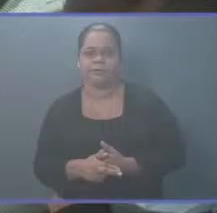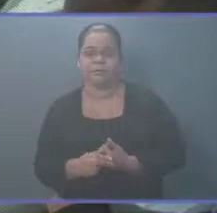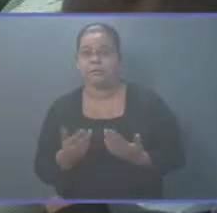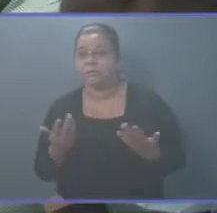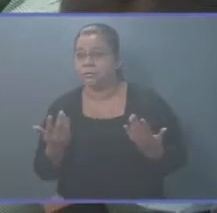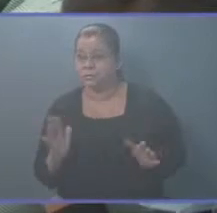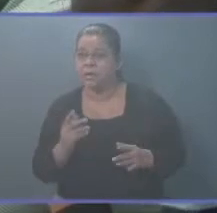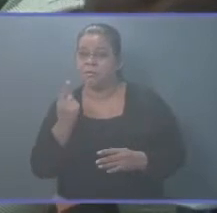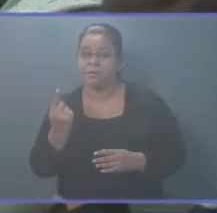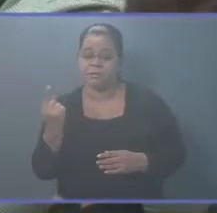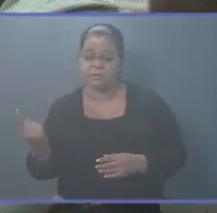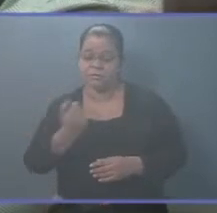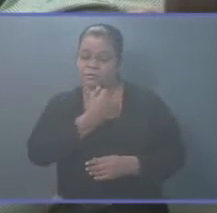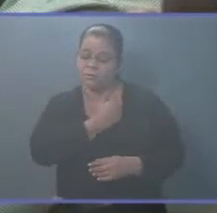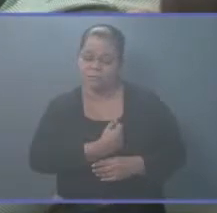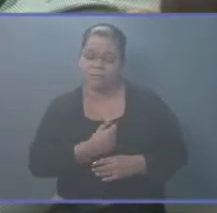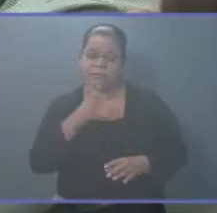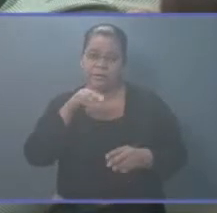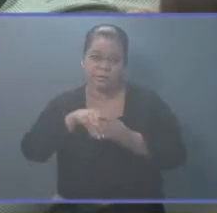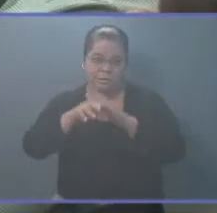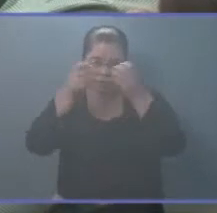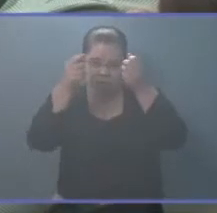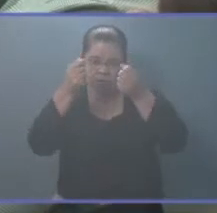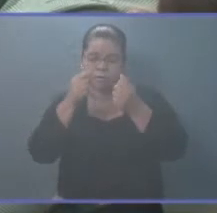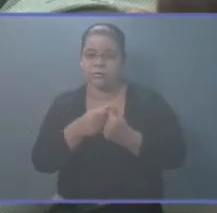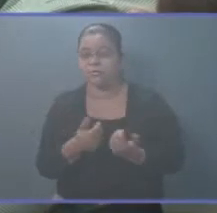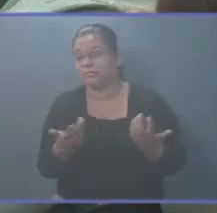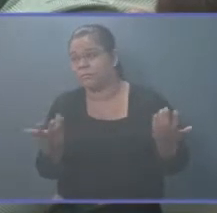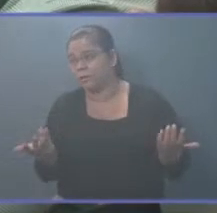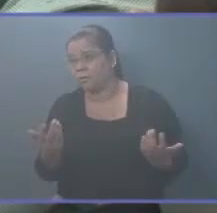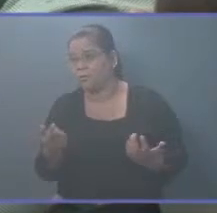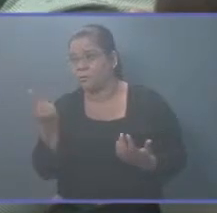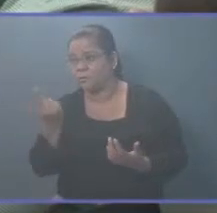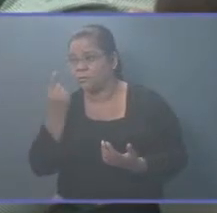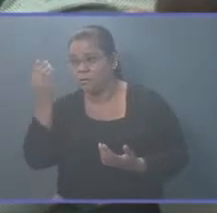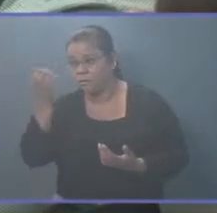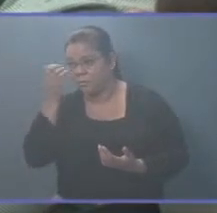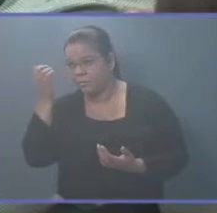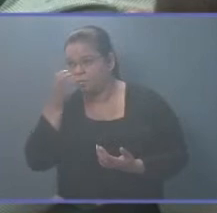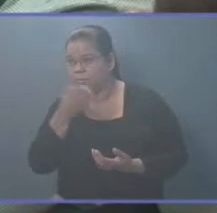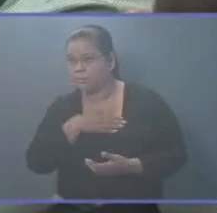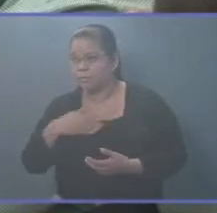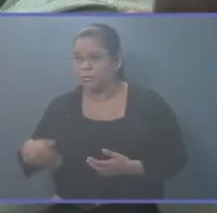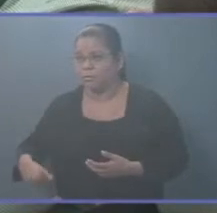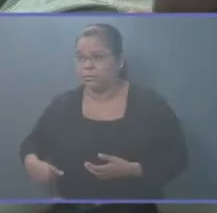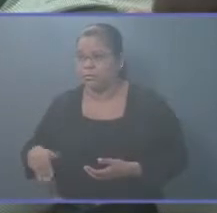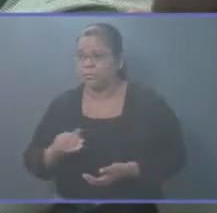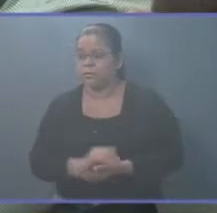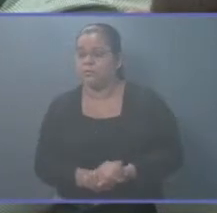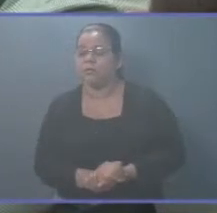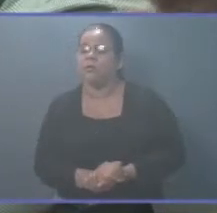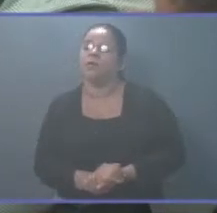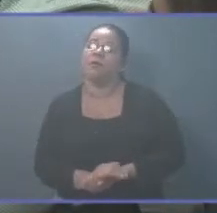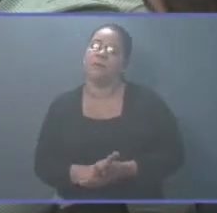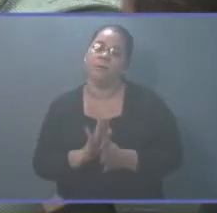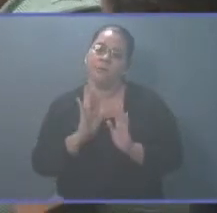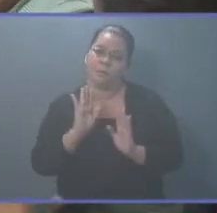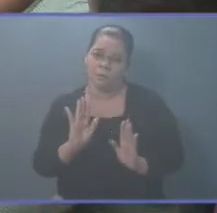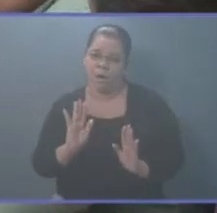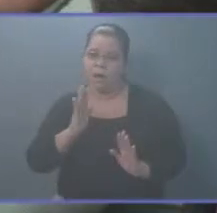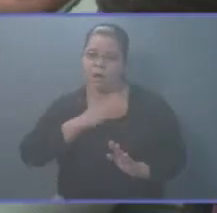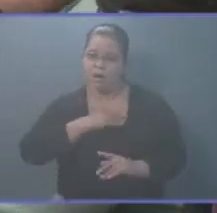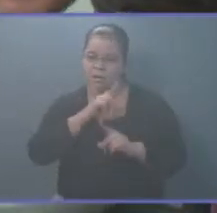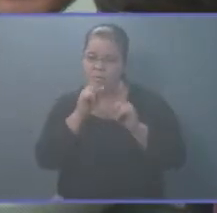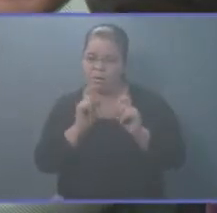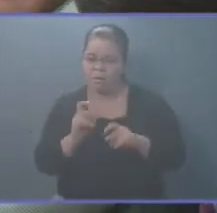tienen víctimas ya metidas en la cárcel. Nada más que sirva como opinión, señor presidente. Bien, pero repito y pregunto a los